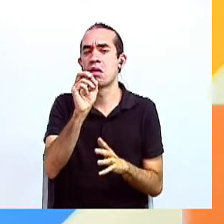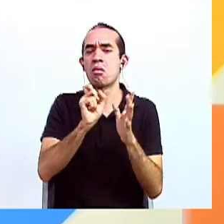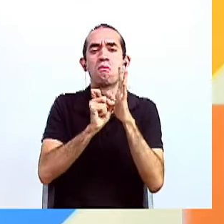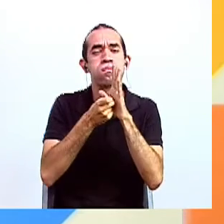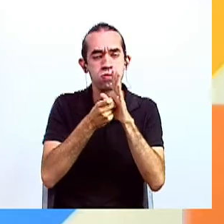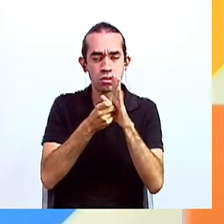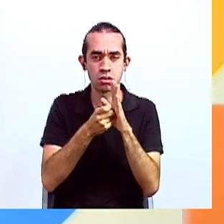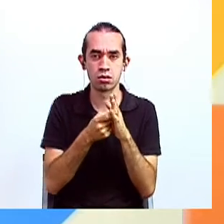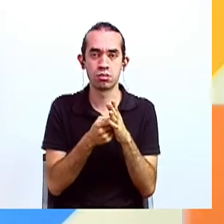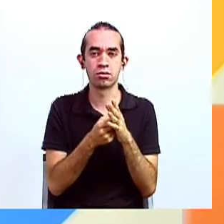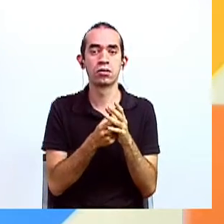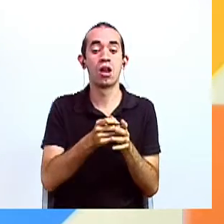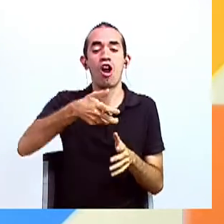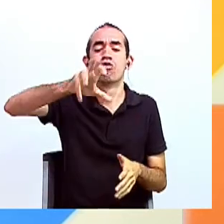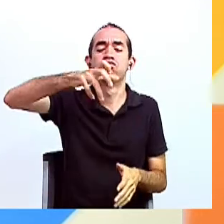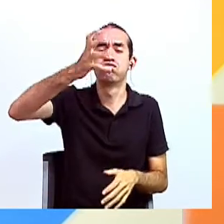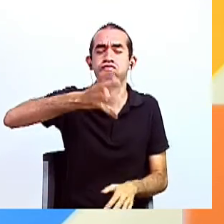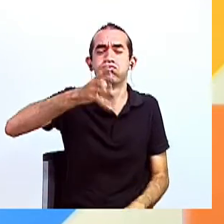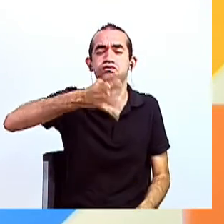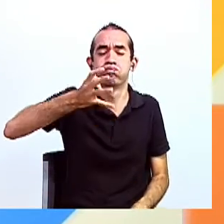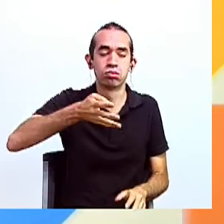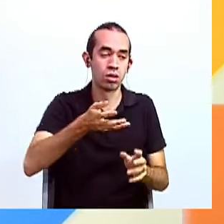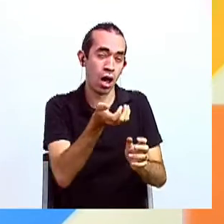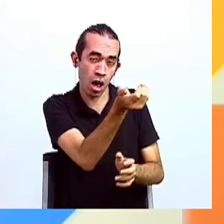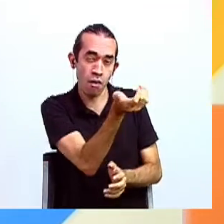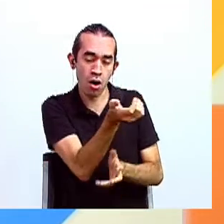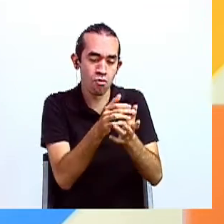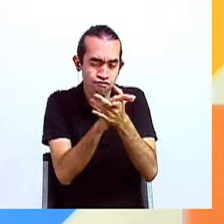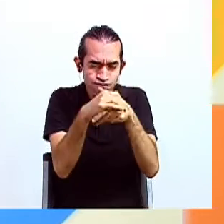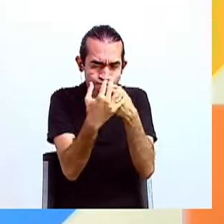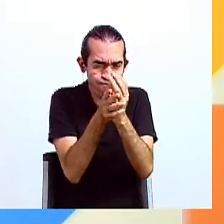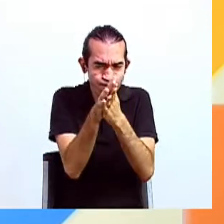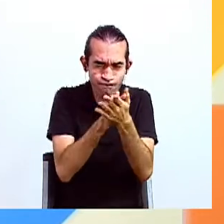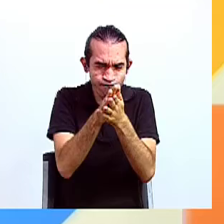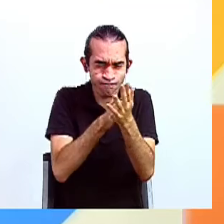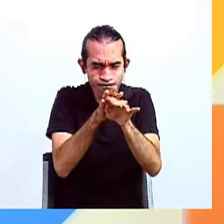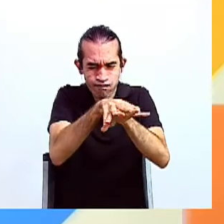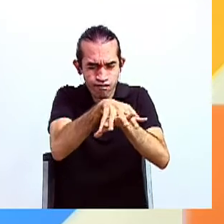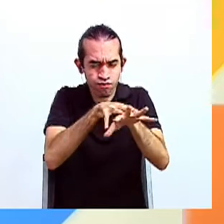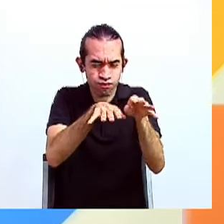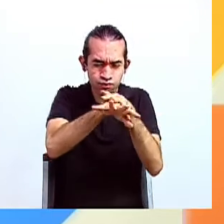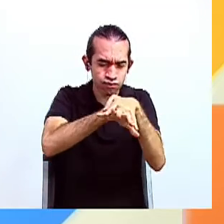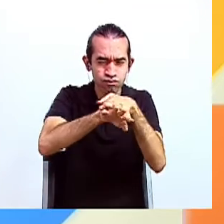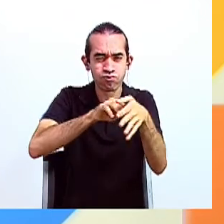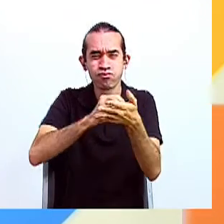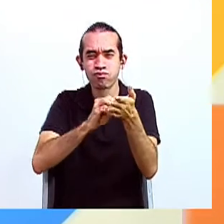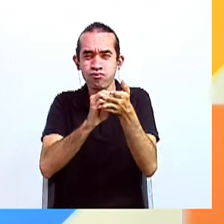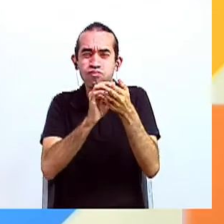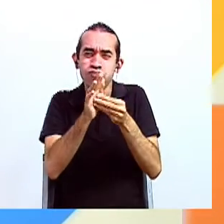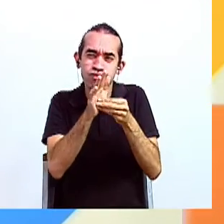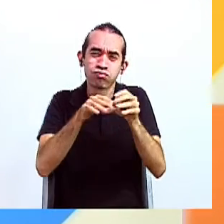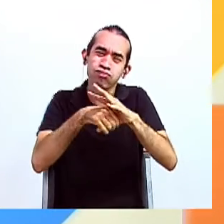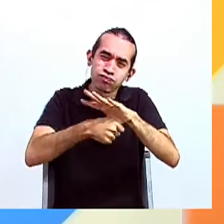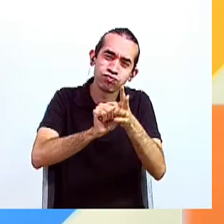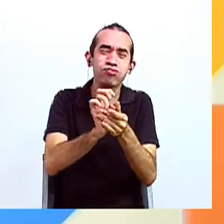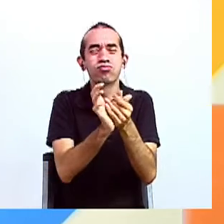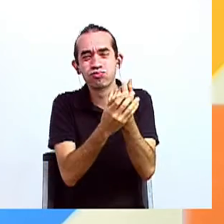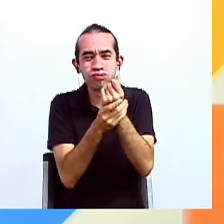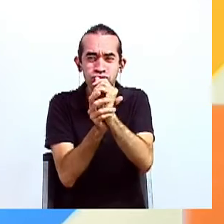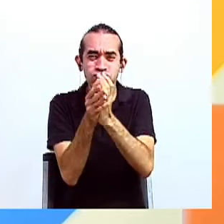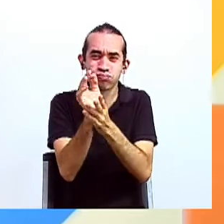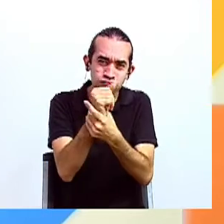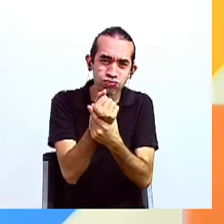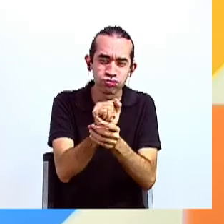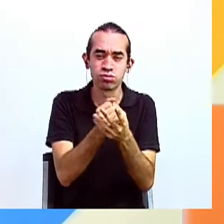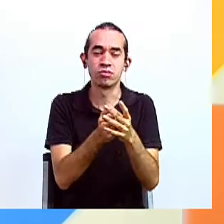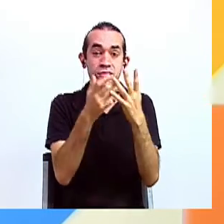segundos, con abundante agua y jabón. Y eso sí, sin dejar ningún espacio sin lavar. Y ya